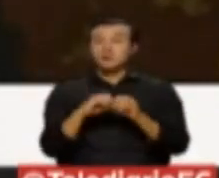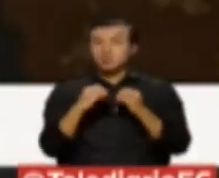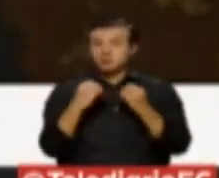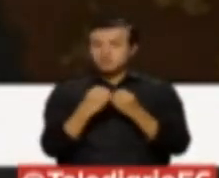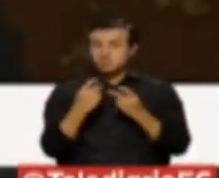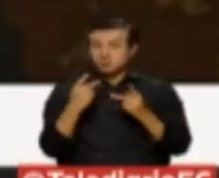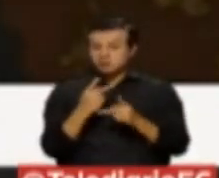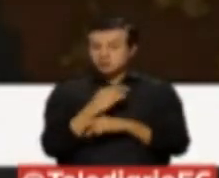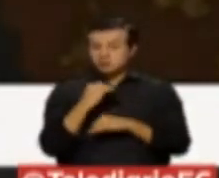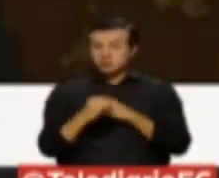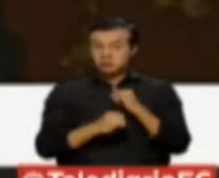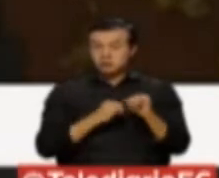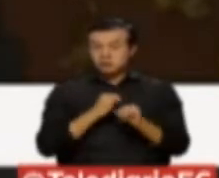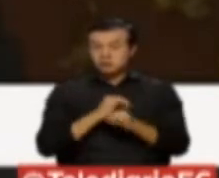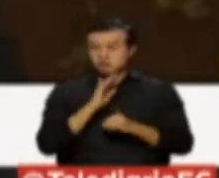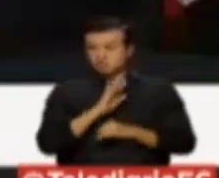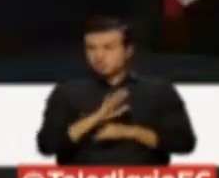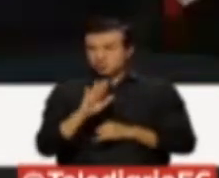funcionarias